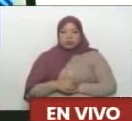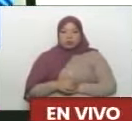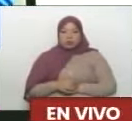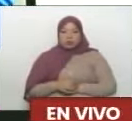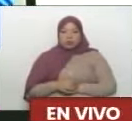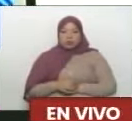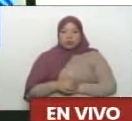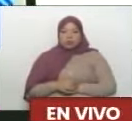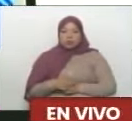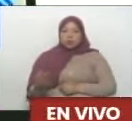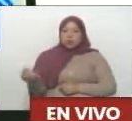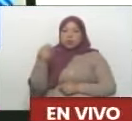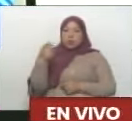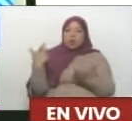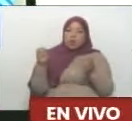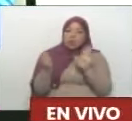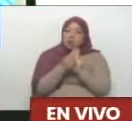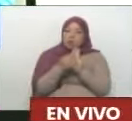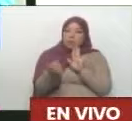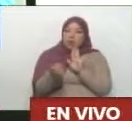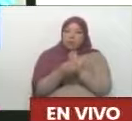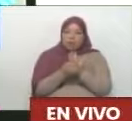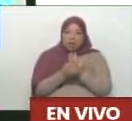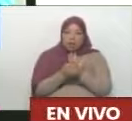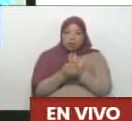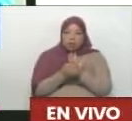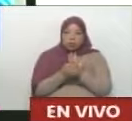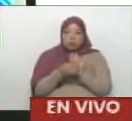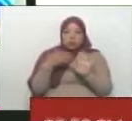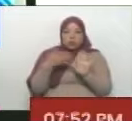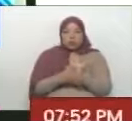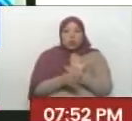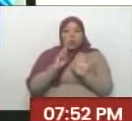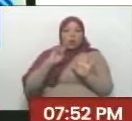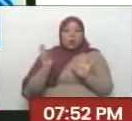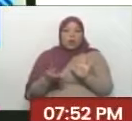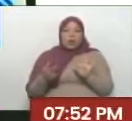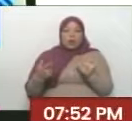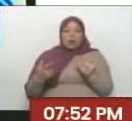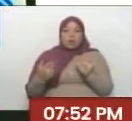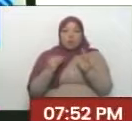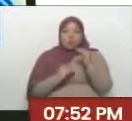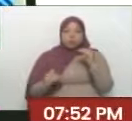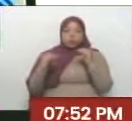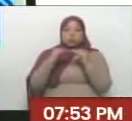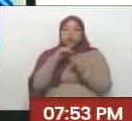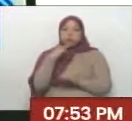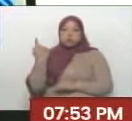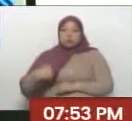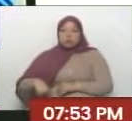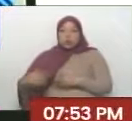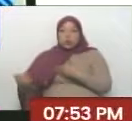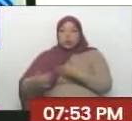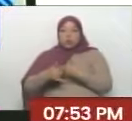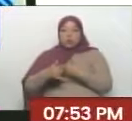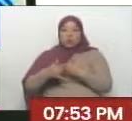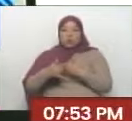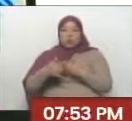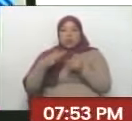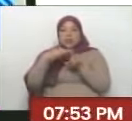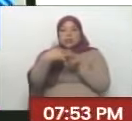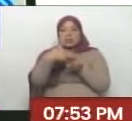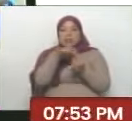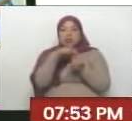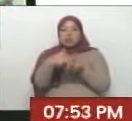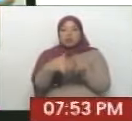En Ucrania consumaron un golpe de Estado para ir posicionando la guerra contra Rusia. En Venezuela se estrellaron con la realidad